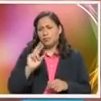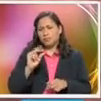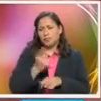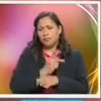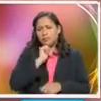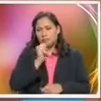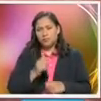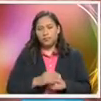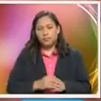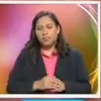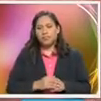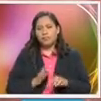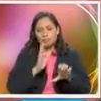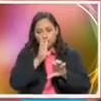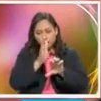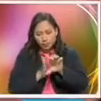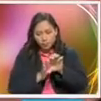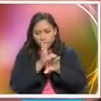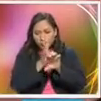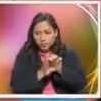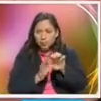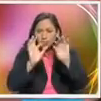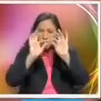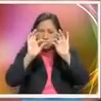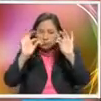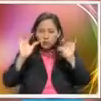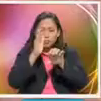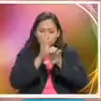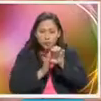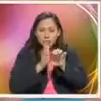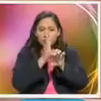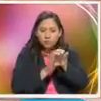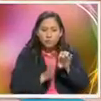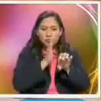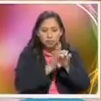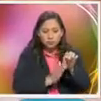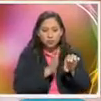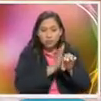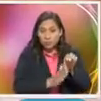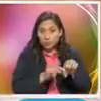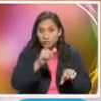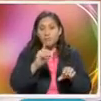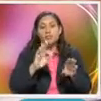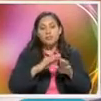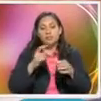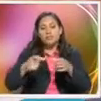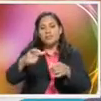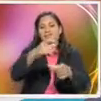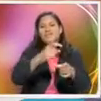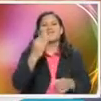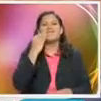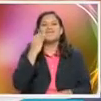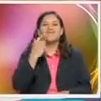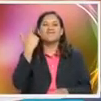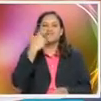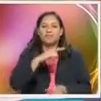Eso. Entonces, bueno, hay que intentar cortarlo delgadito. Muy bien, chef. Sí, porque si no la torre nos va a quedar ahí